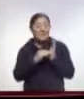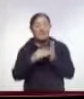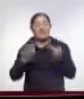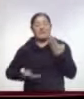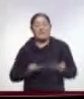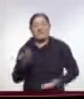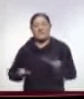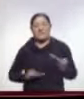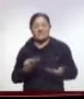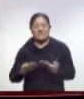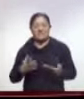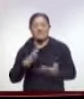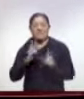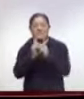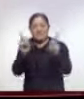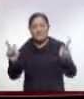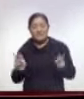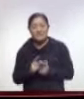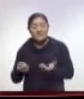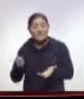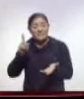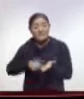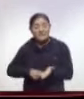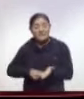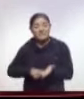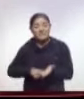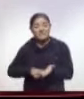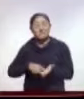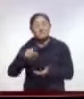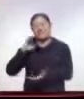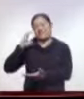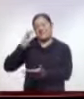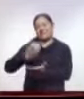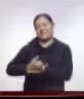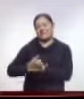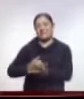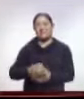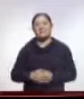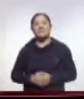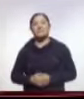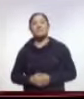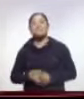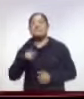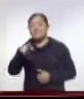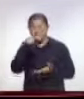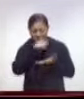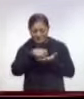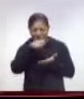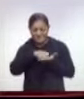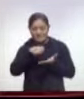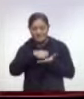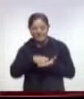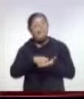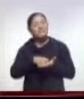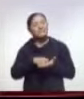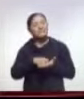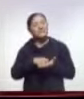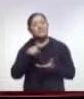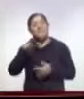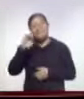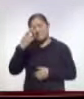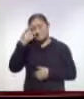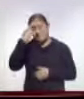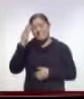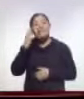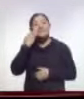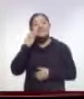estarán formando parte de esta mega cuadrilla en Contla. Ya lo tomo en cuenta, apunte bien los datos. Les recuerdo que en